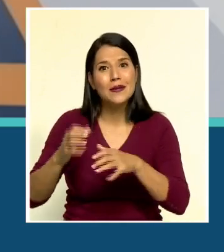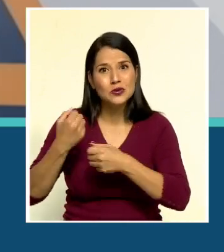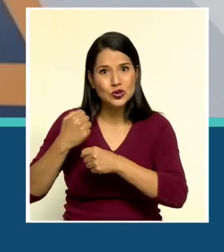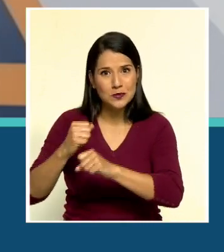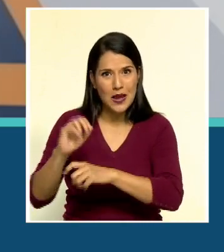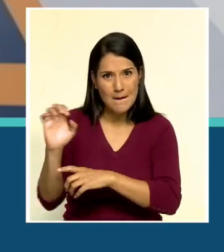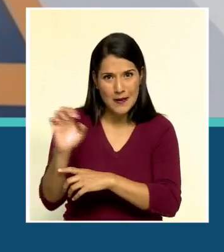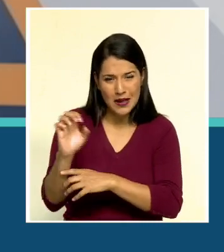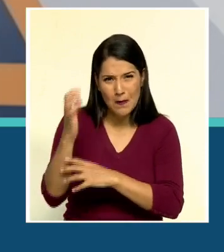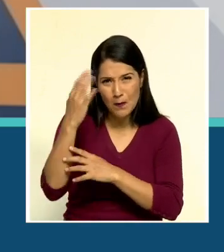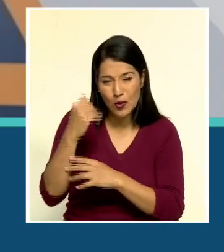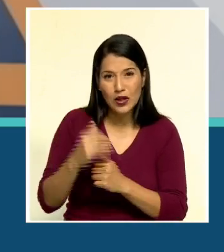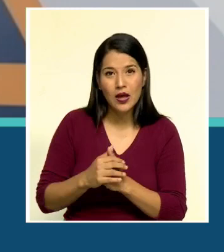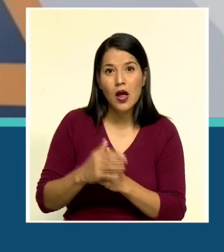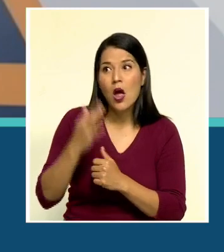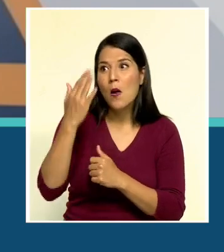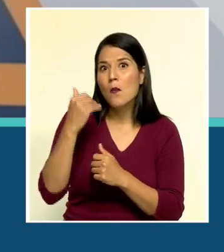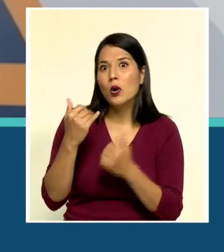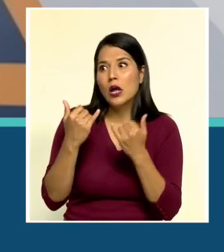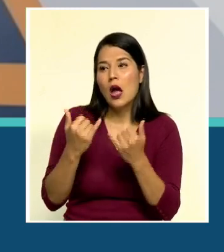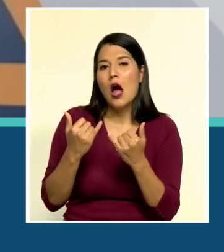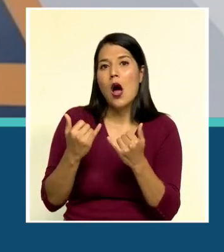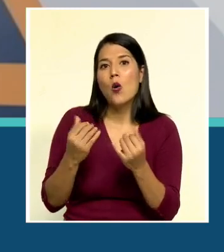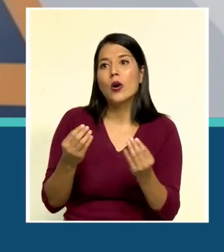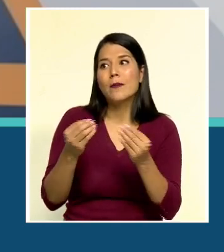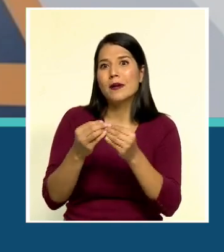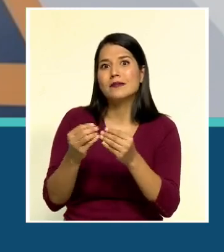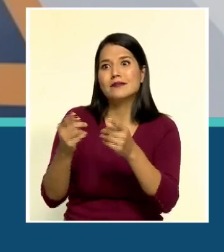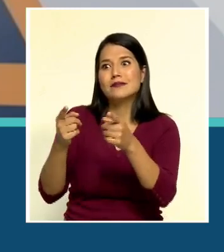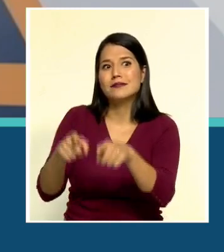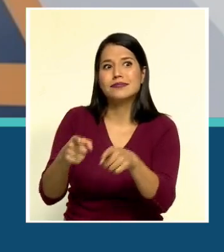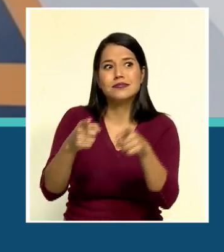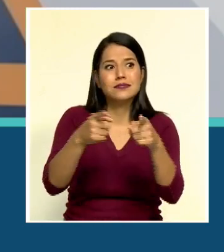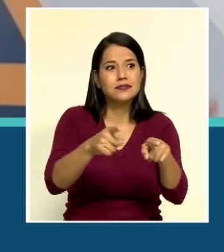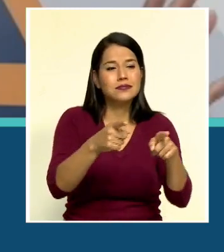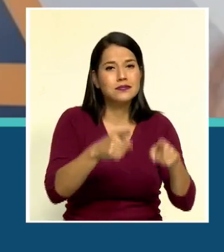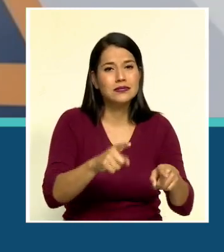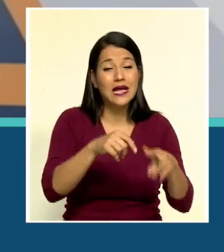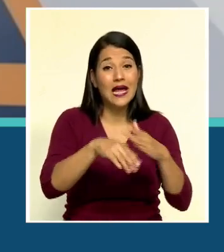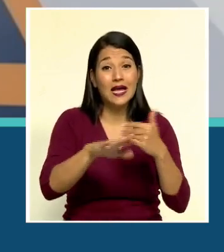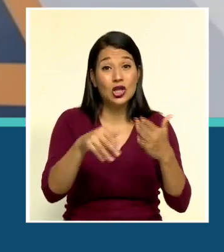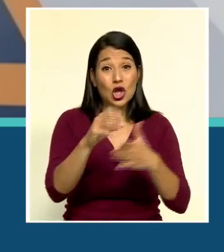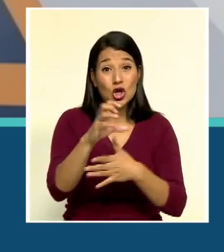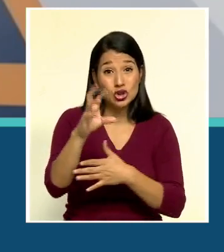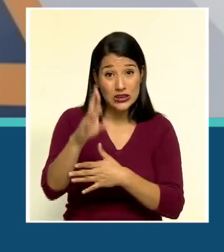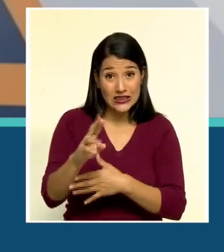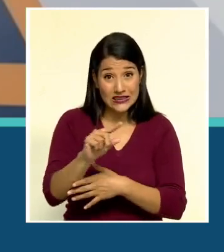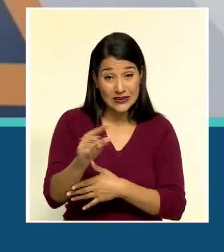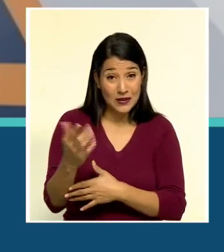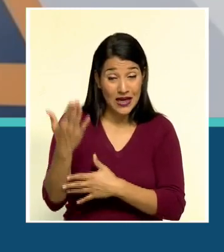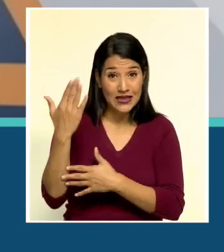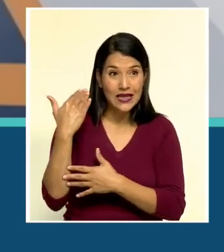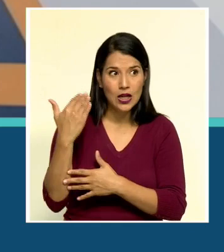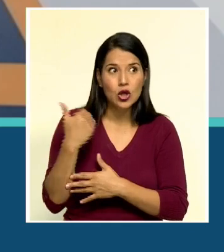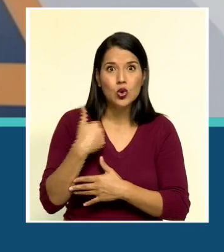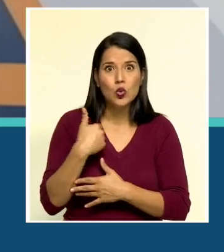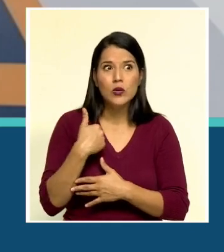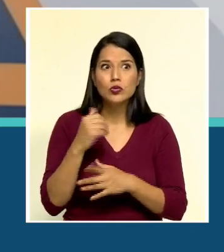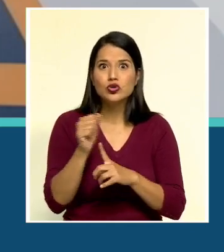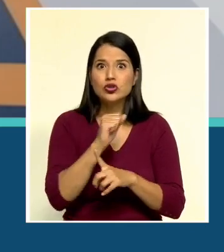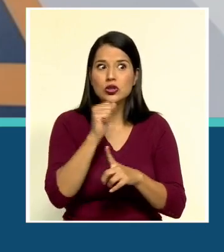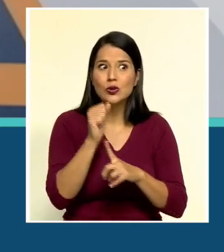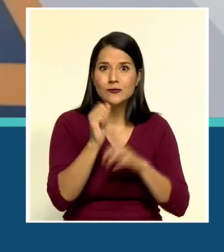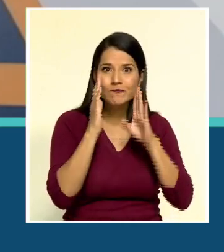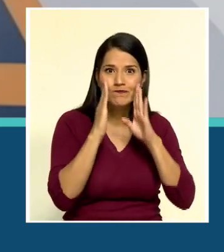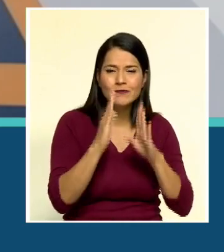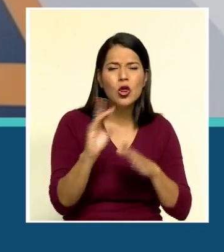tenido una incidencia distribuida prácticamente en todo el territorio nacional. La semana anterior tuvimos eventos importantes en la zona del